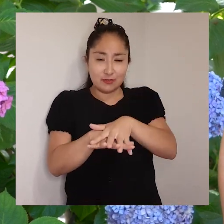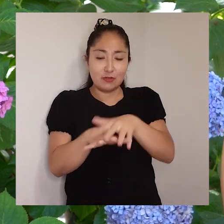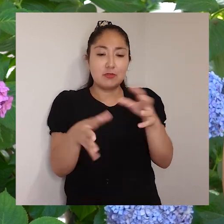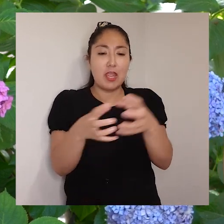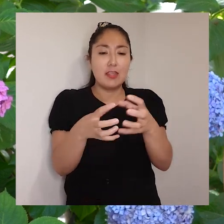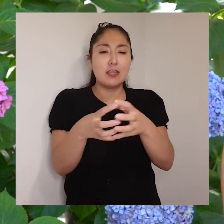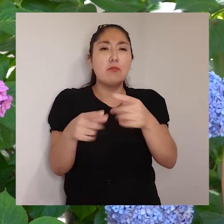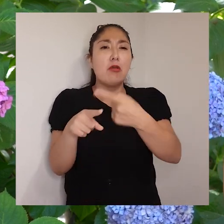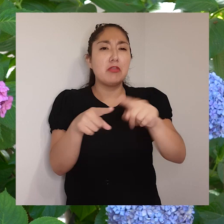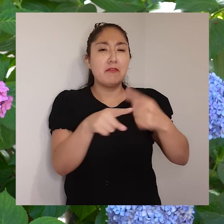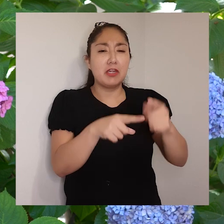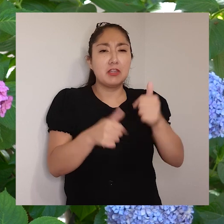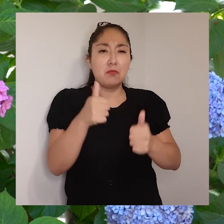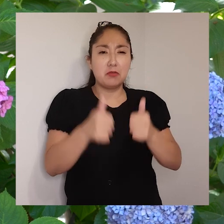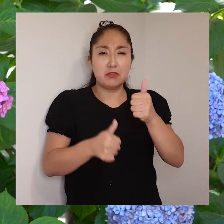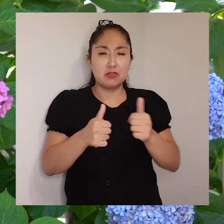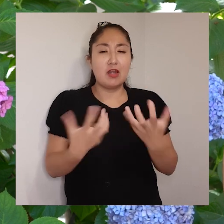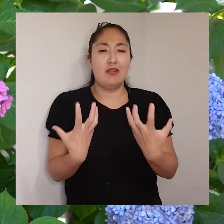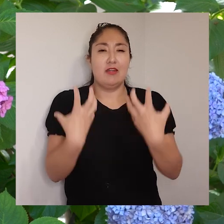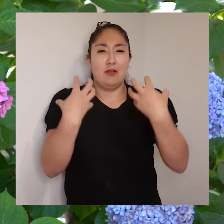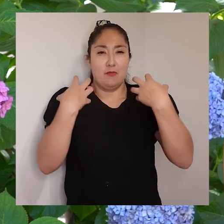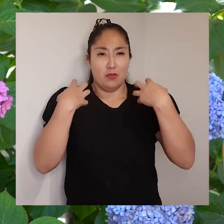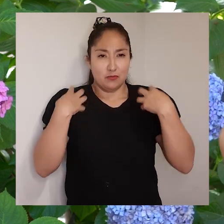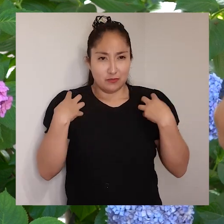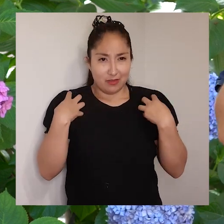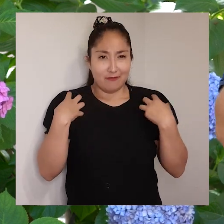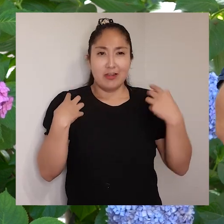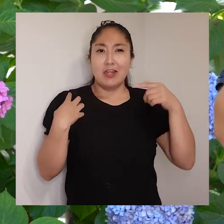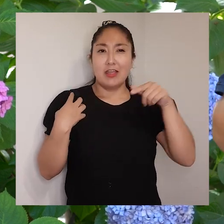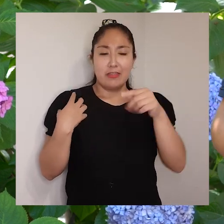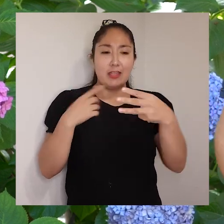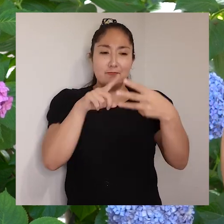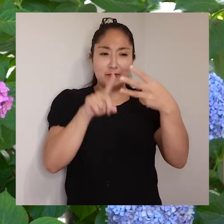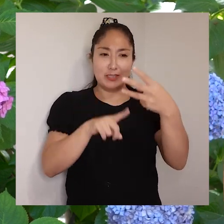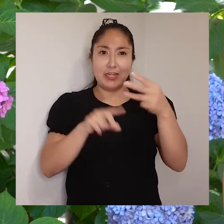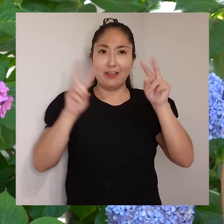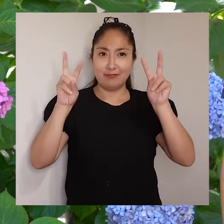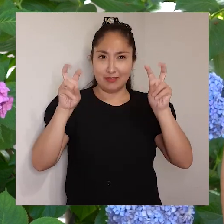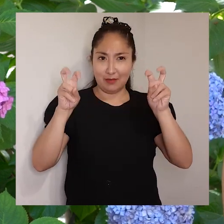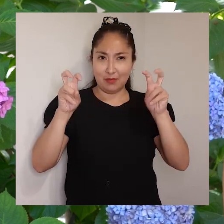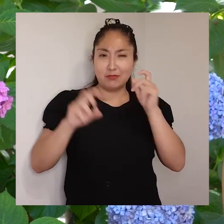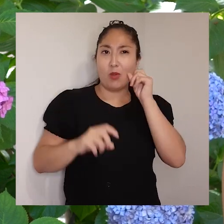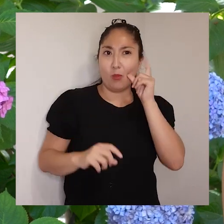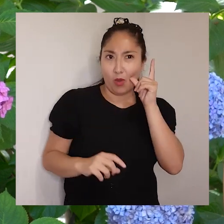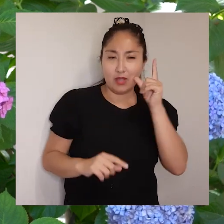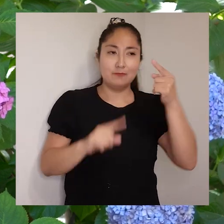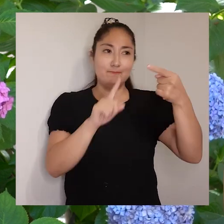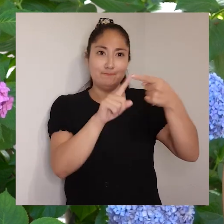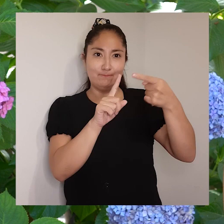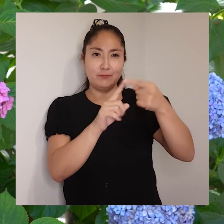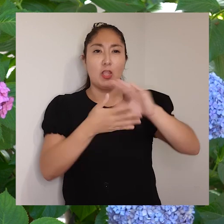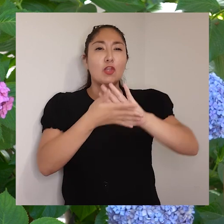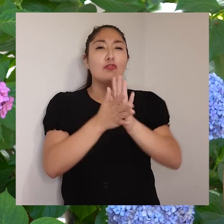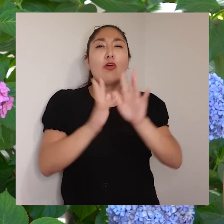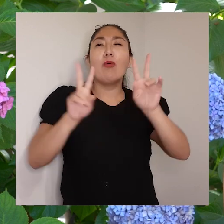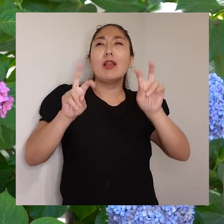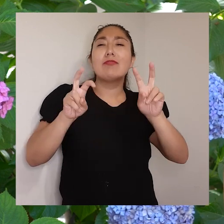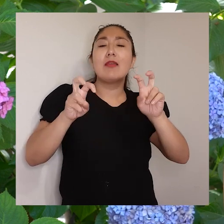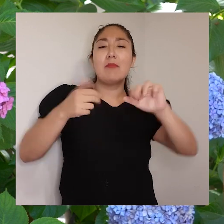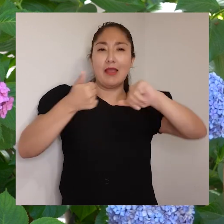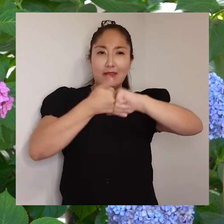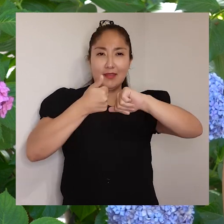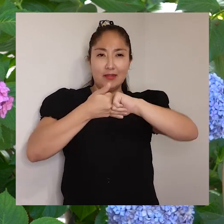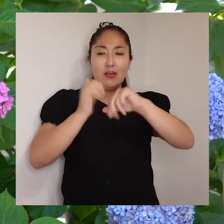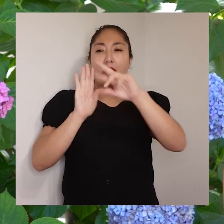equipo interdisciplinario que se encarga de trabajar en la universidad tres grandes temas. A, todo lo que tiene que ver con género,